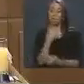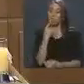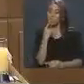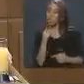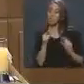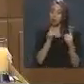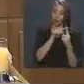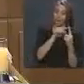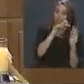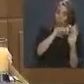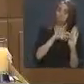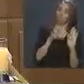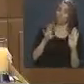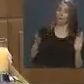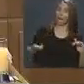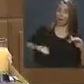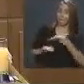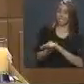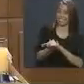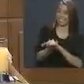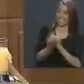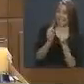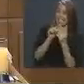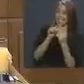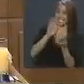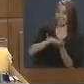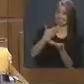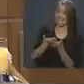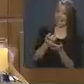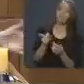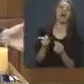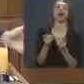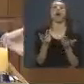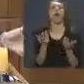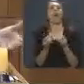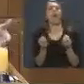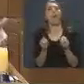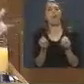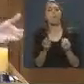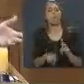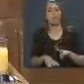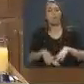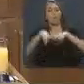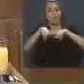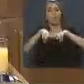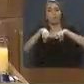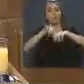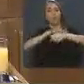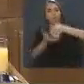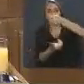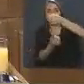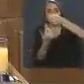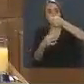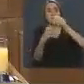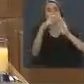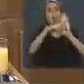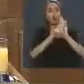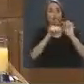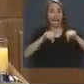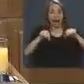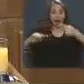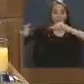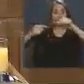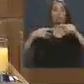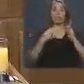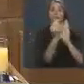veamos exactamente cómo hacemos y destinamos este fondo que ya estaría construido en este proyecto de ley.